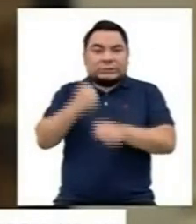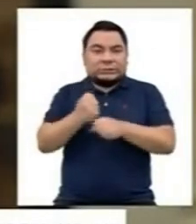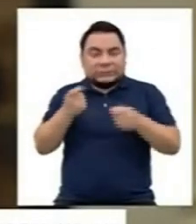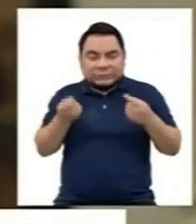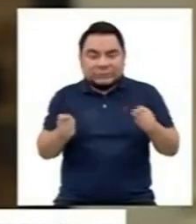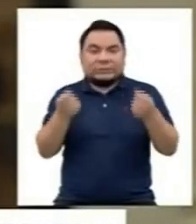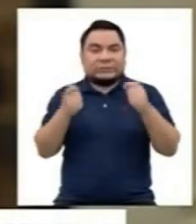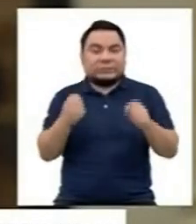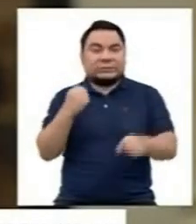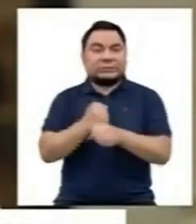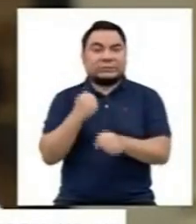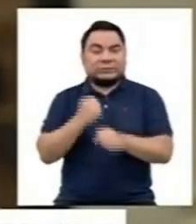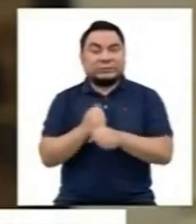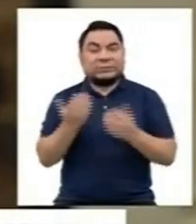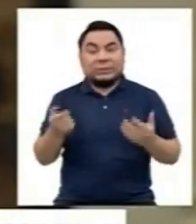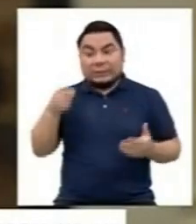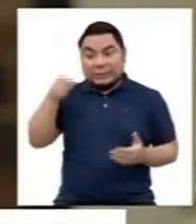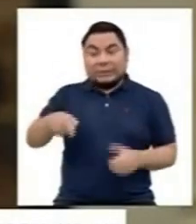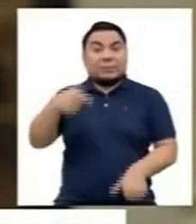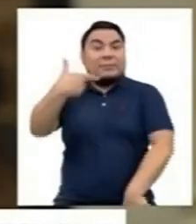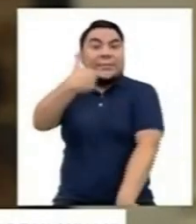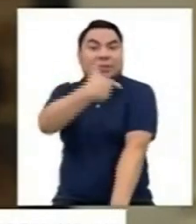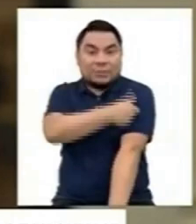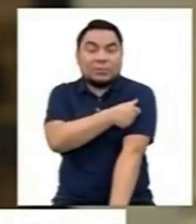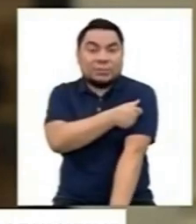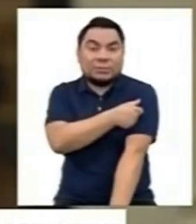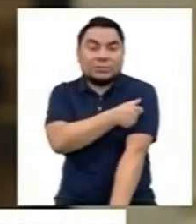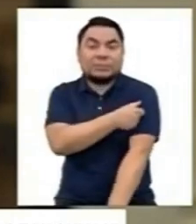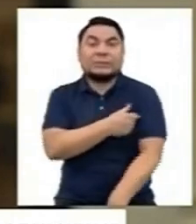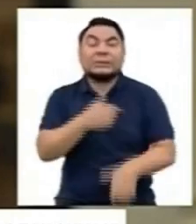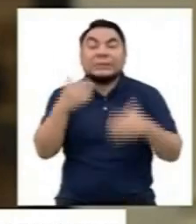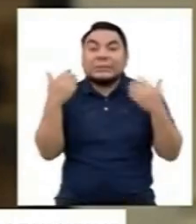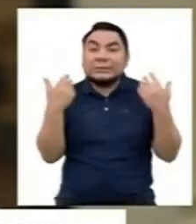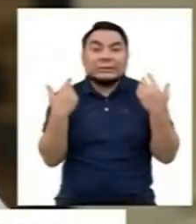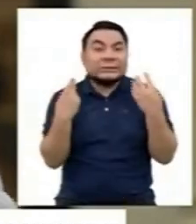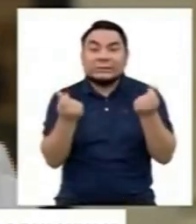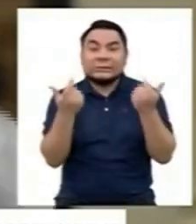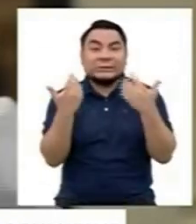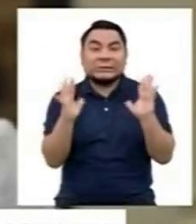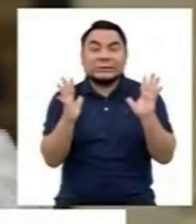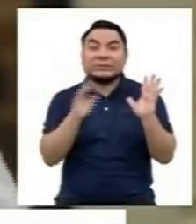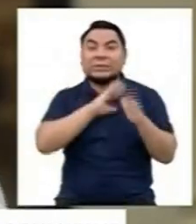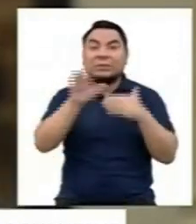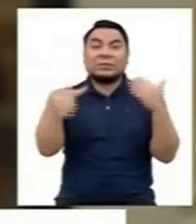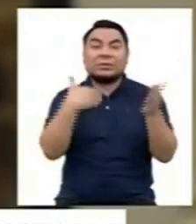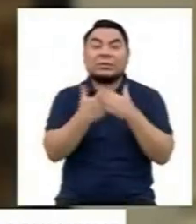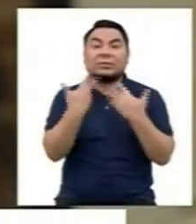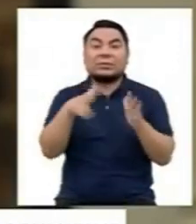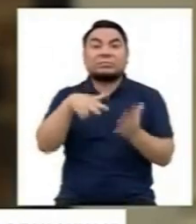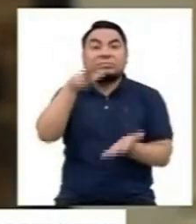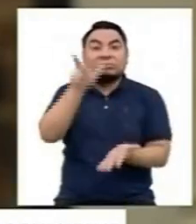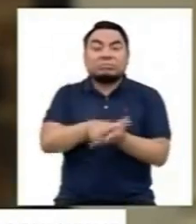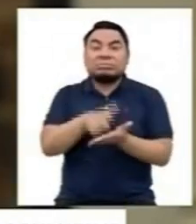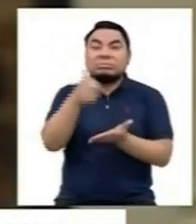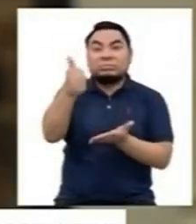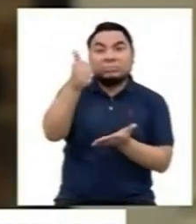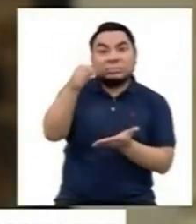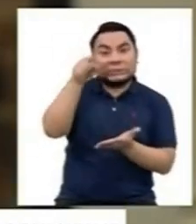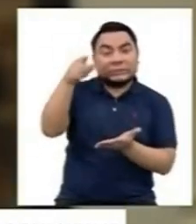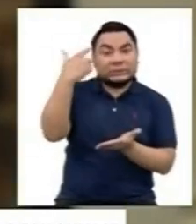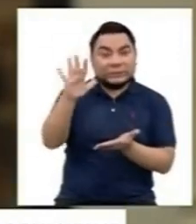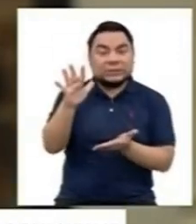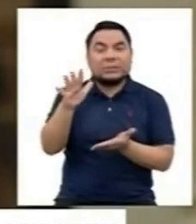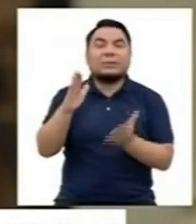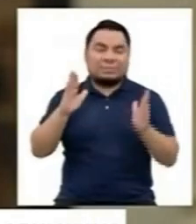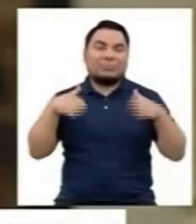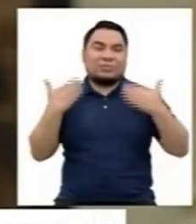personas. Entonces, la pregunta de rigor sería, bueno, somos 34 más los extranjeros.